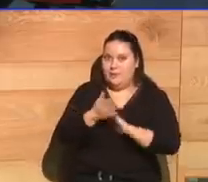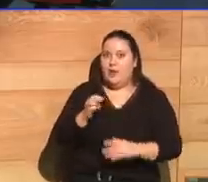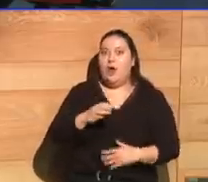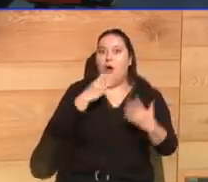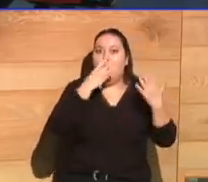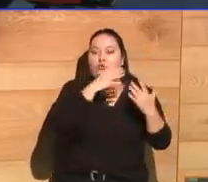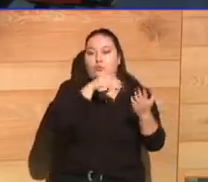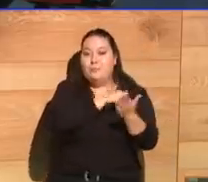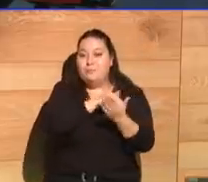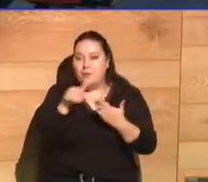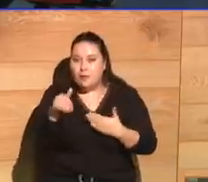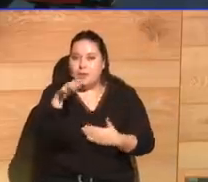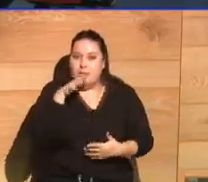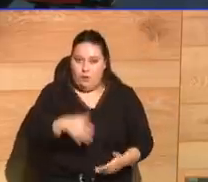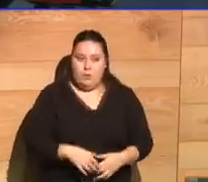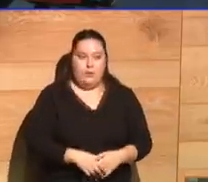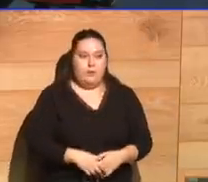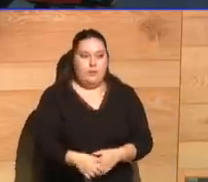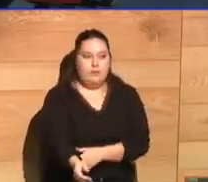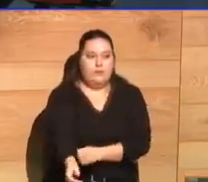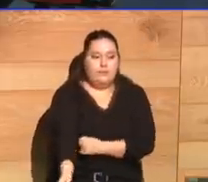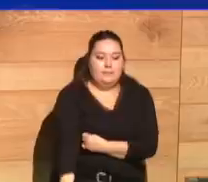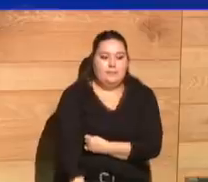8,5 millones de hoy. Y el...